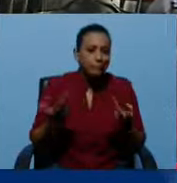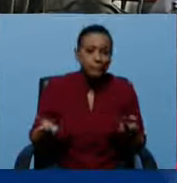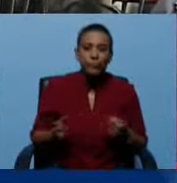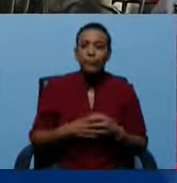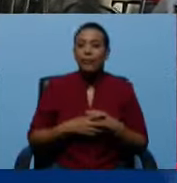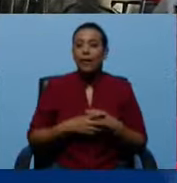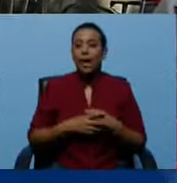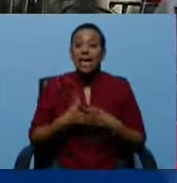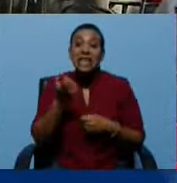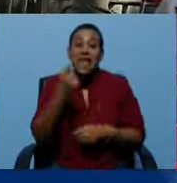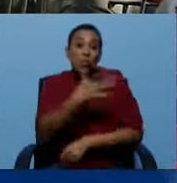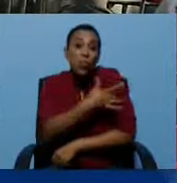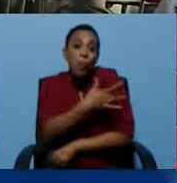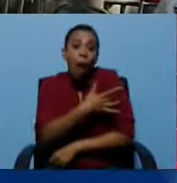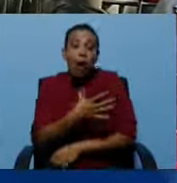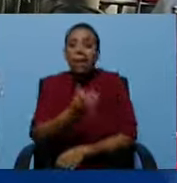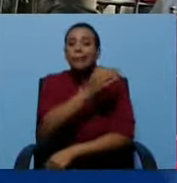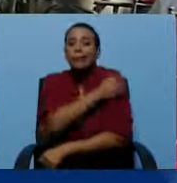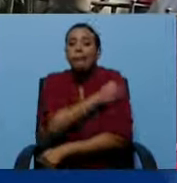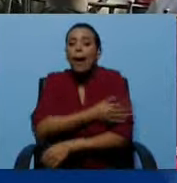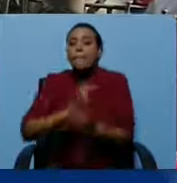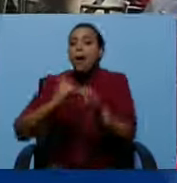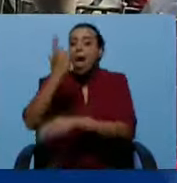que te duele tal cosa, ponte llantén.